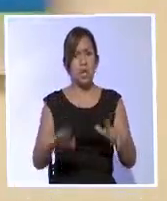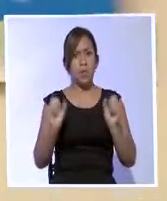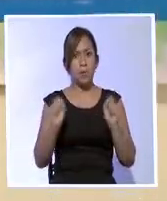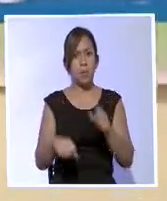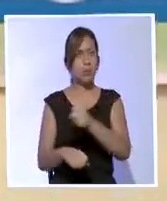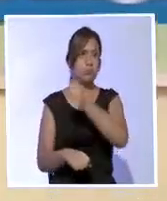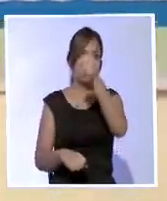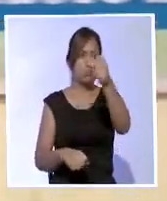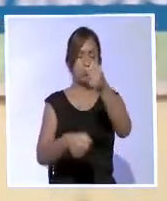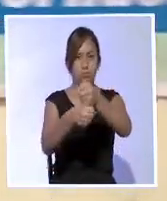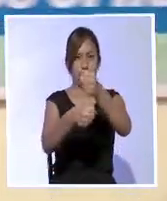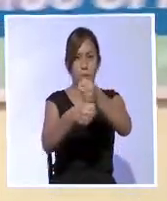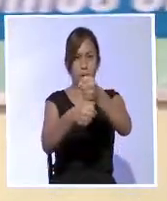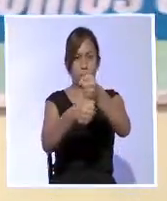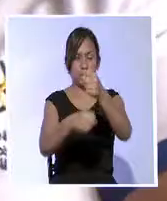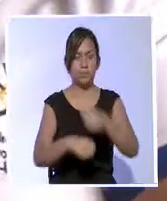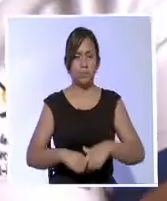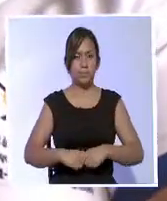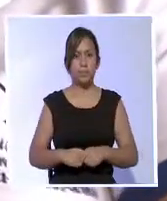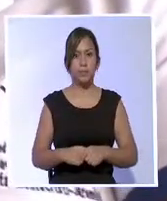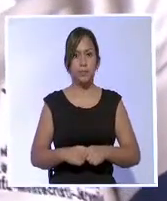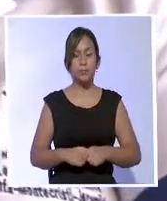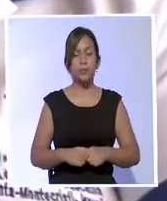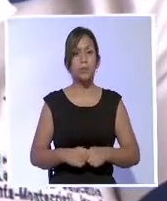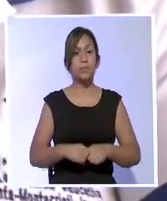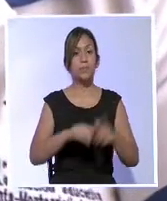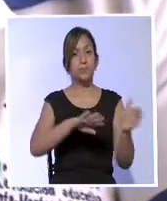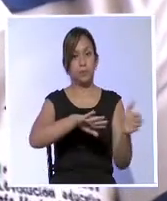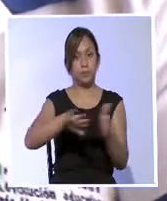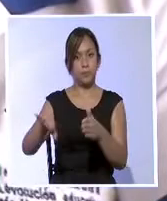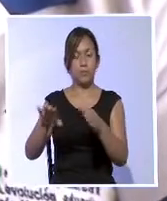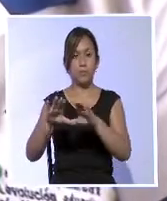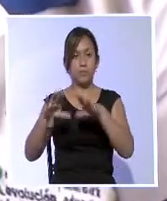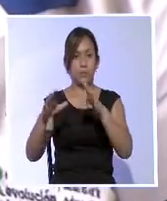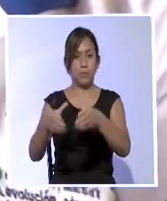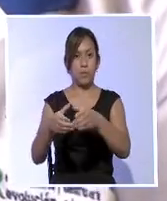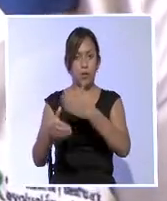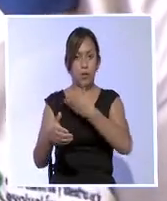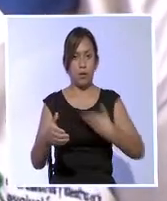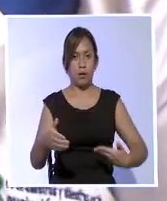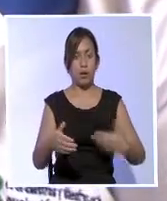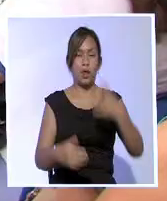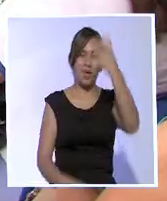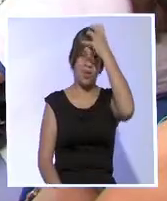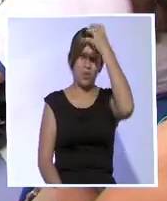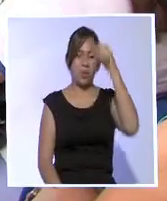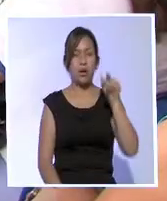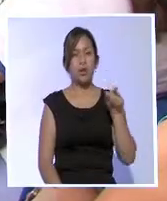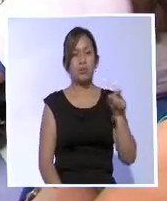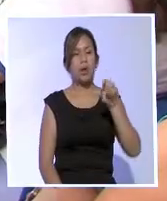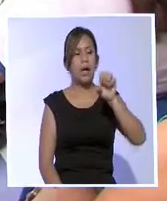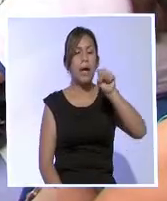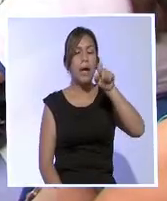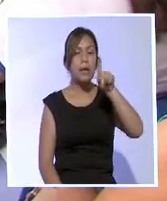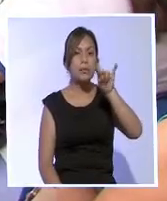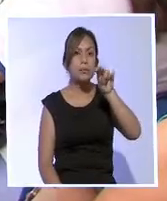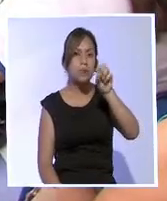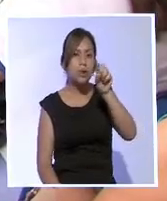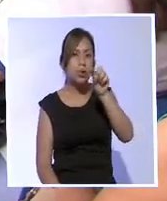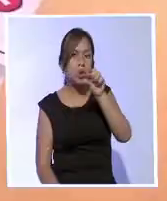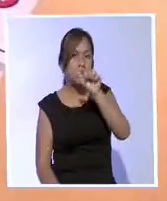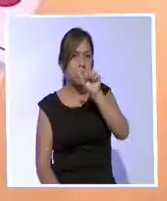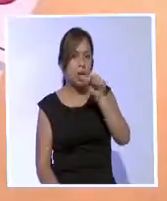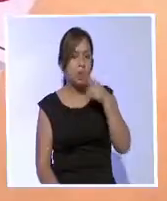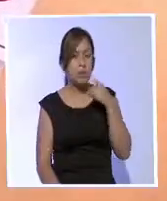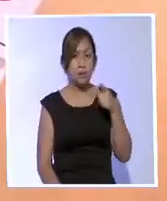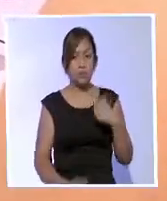insertarse mientras que augusto espinoza presidente de la comisión de educación se refirió a la reivindicación de los maestros y los